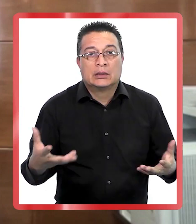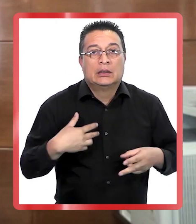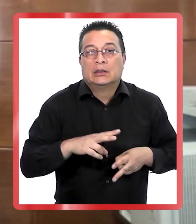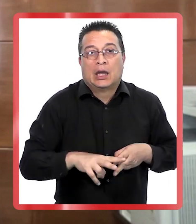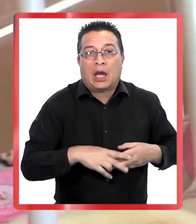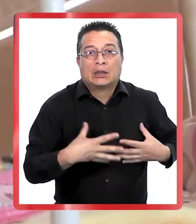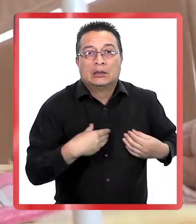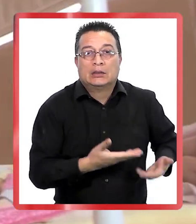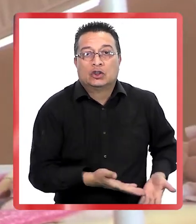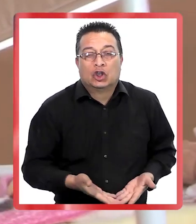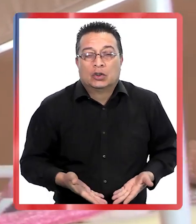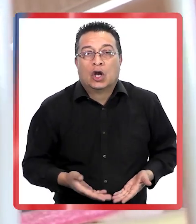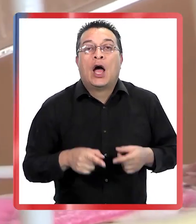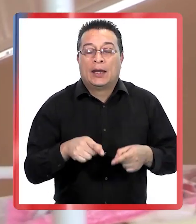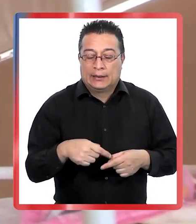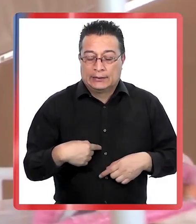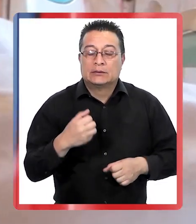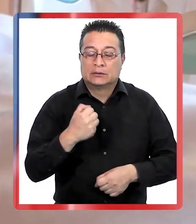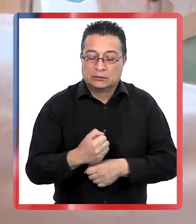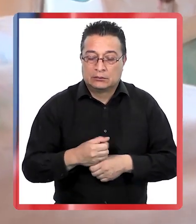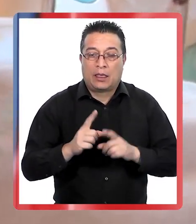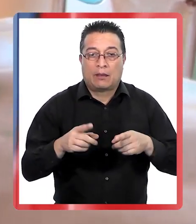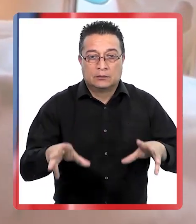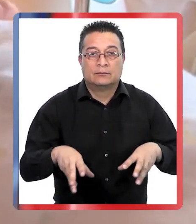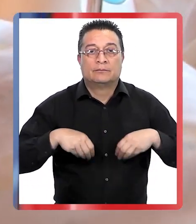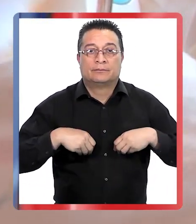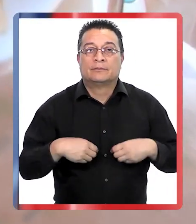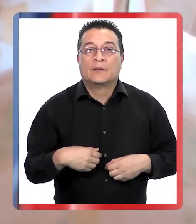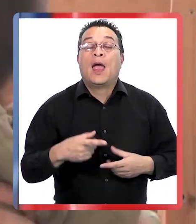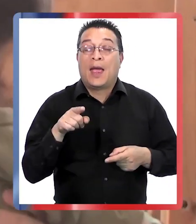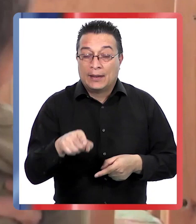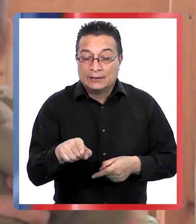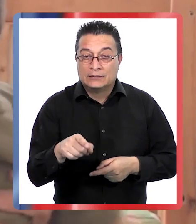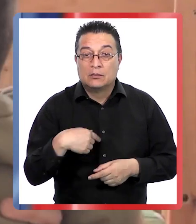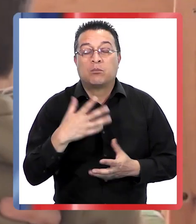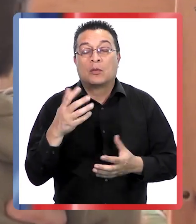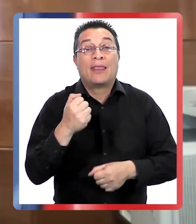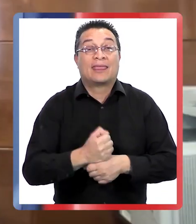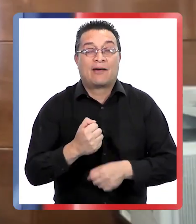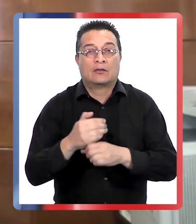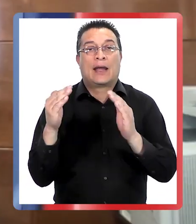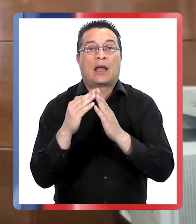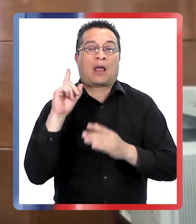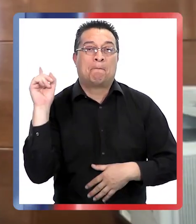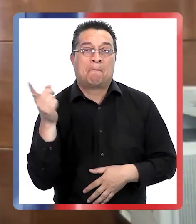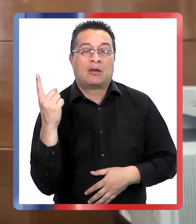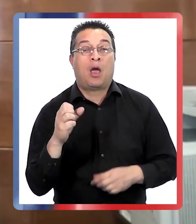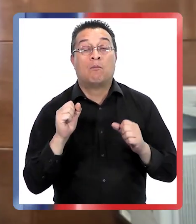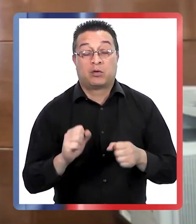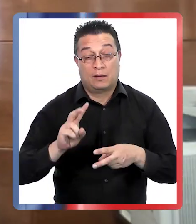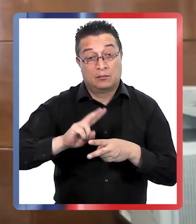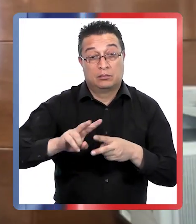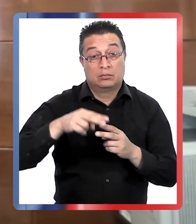e hijos. Y claro, esa es la tarea en la cual nosotros tenemos que abordar, porque si uno piensa en el caso de una trabajadora de casa particular